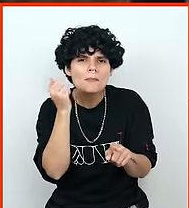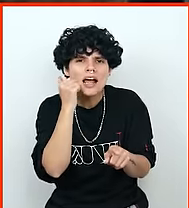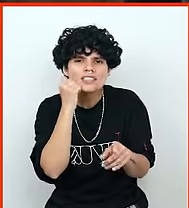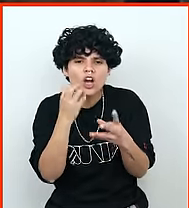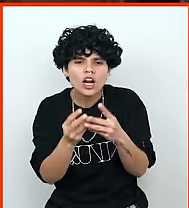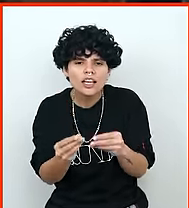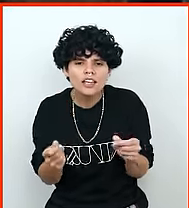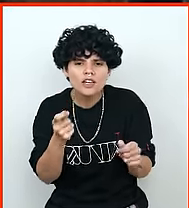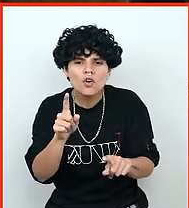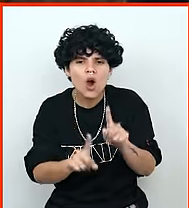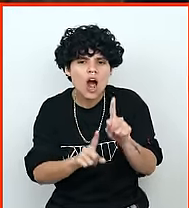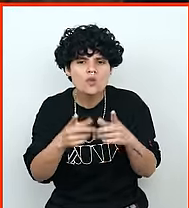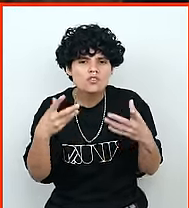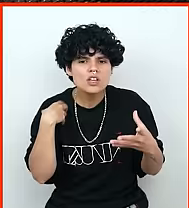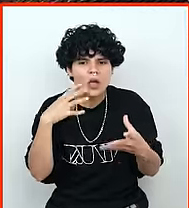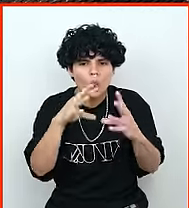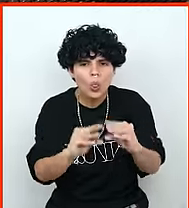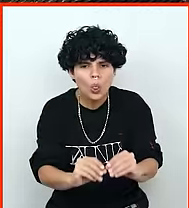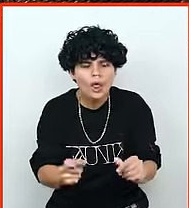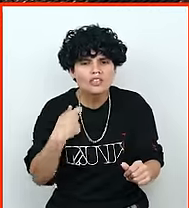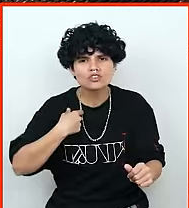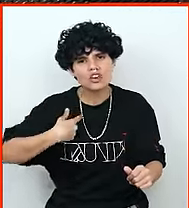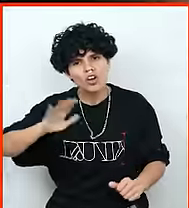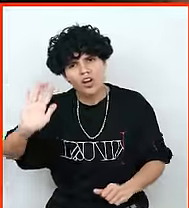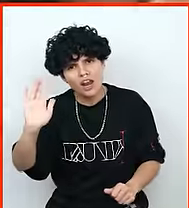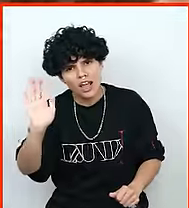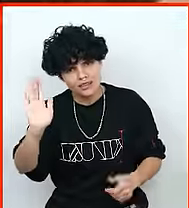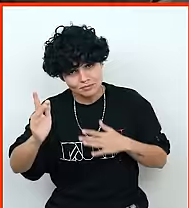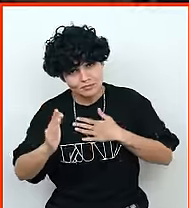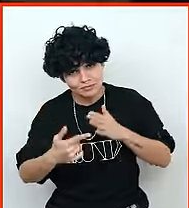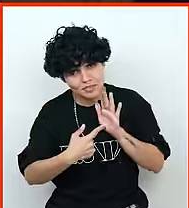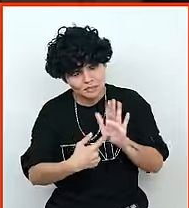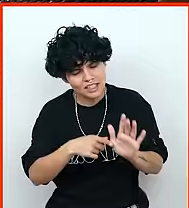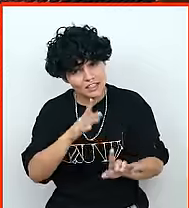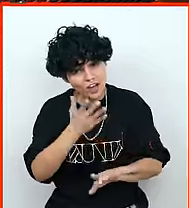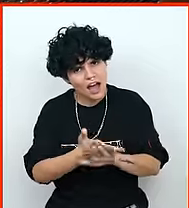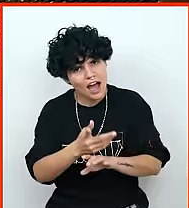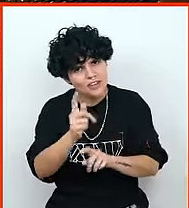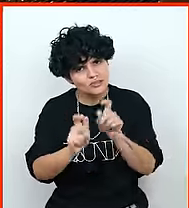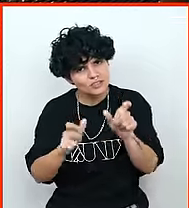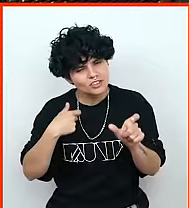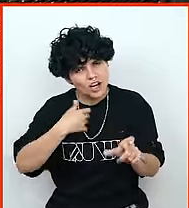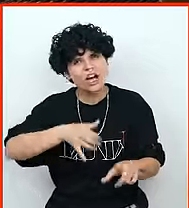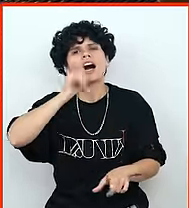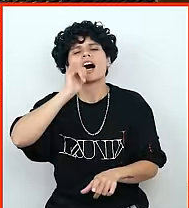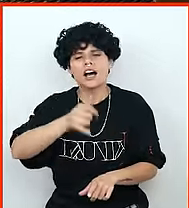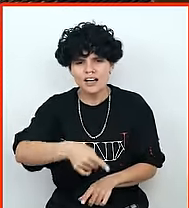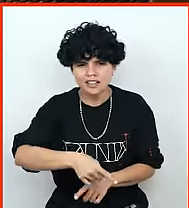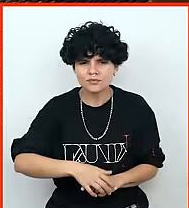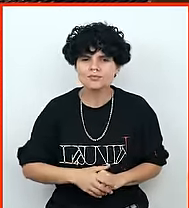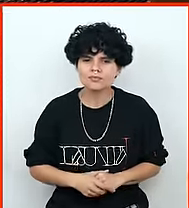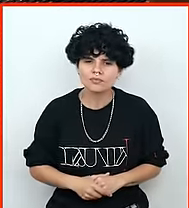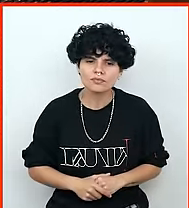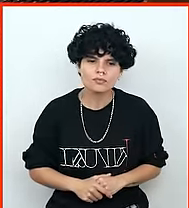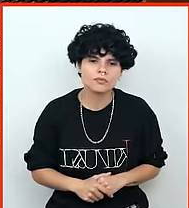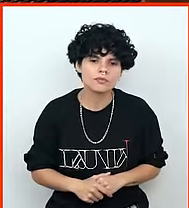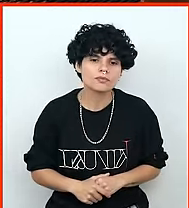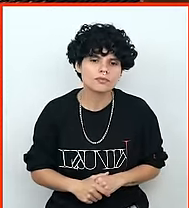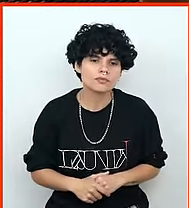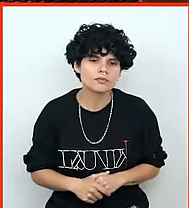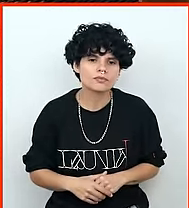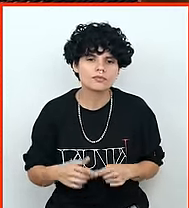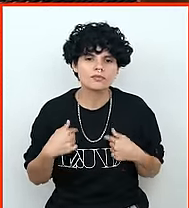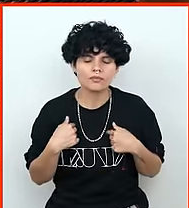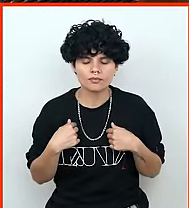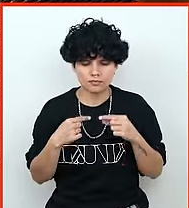dije, capaz que haya weones que tomen esta weá. Hola, me presento. Gusto conocerte, doctor. R, acá